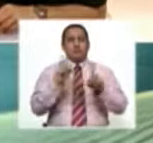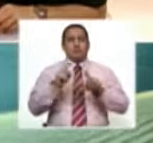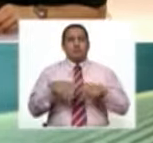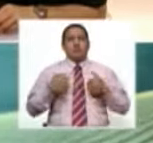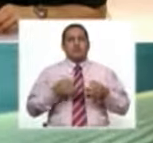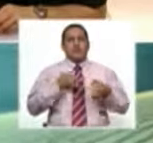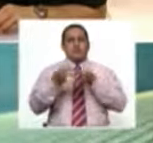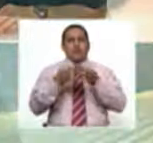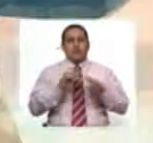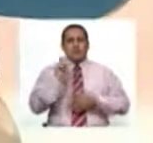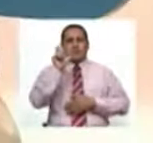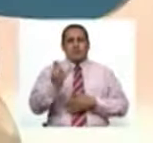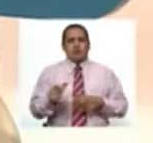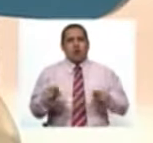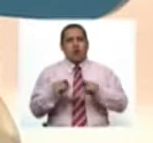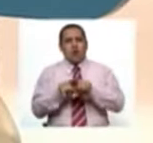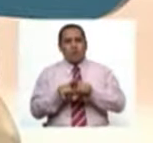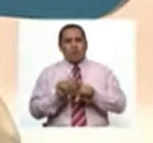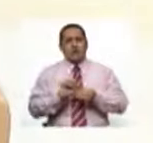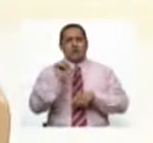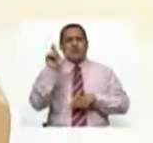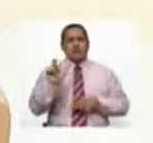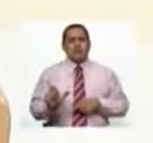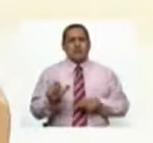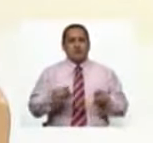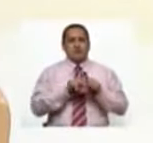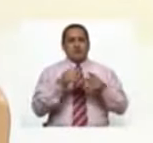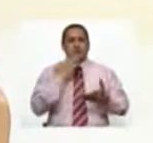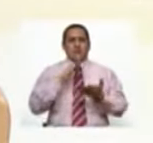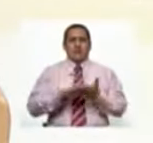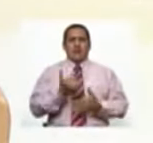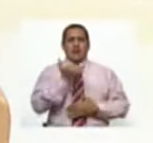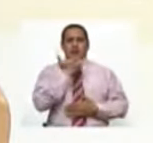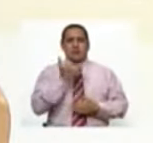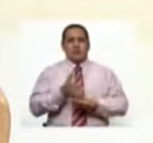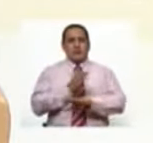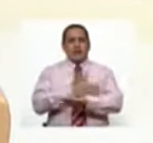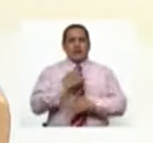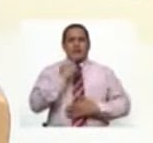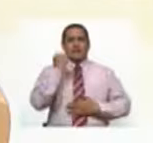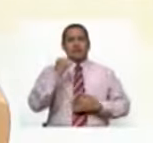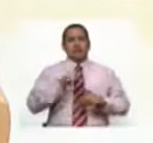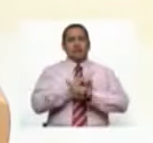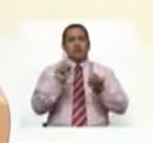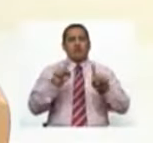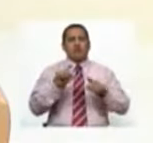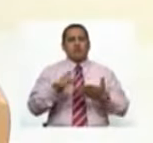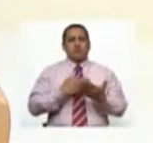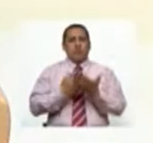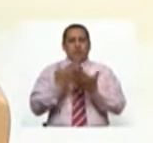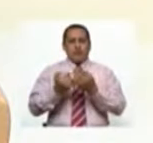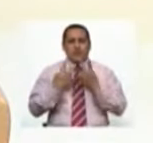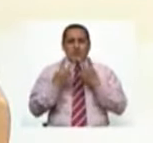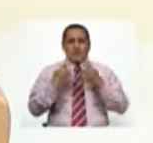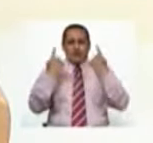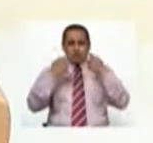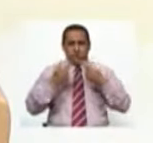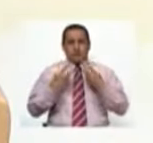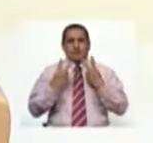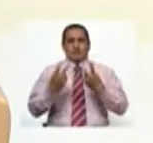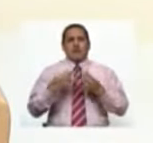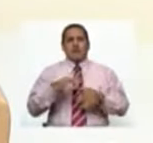Porque si no podríamos hablar de alguien que hasta es cómplice, otro trabajador que es cómplice de un hecho irregular y no por eso el derecho va a terminar convalidando